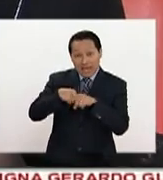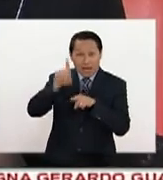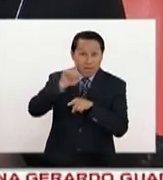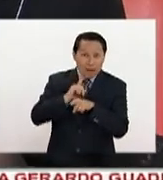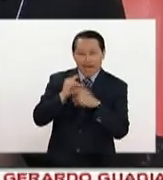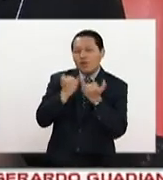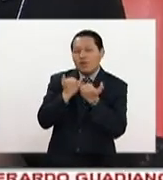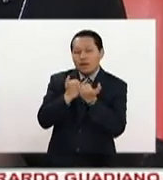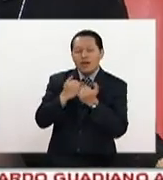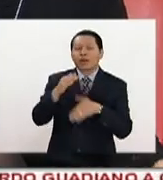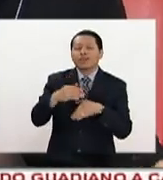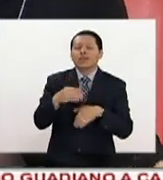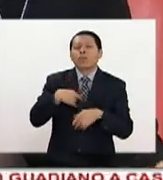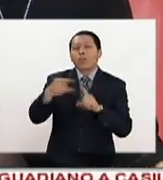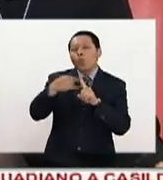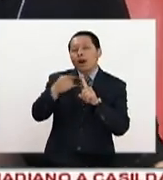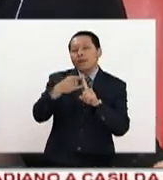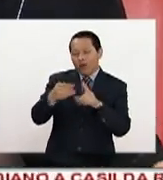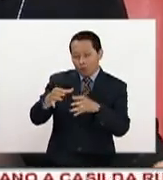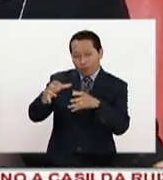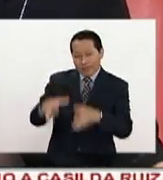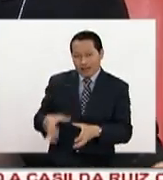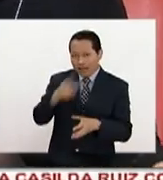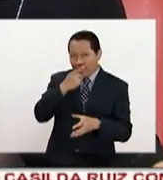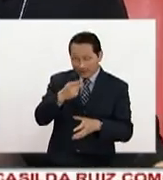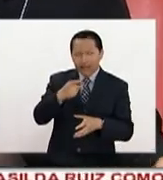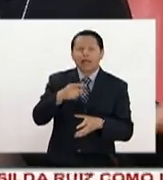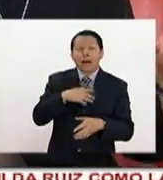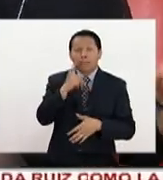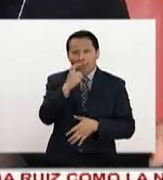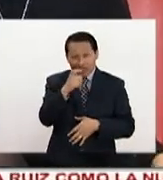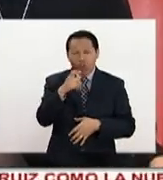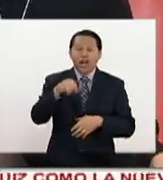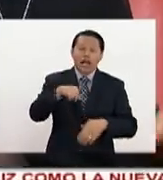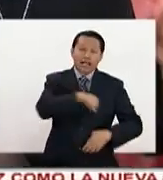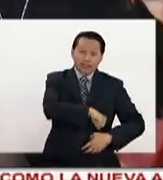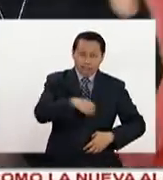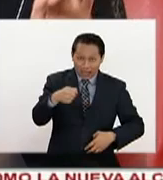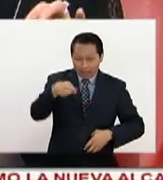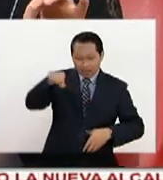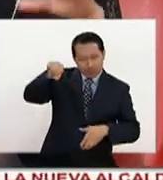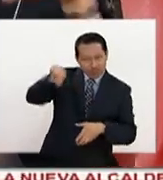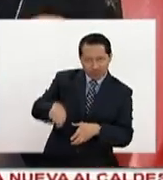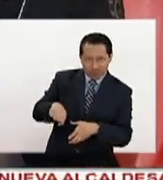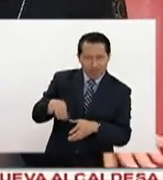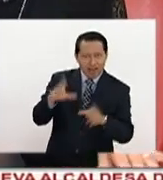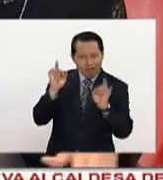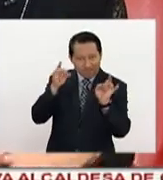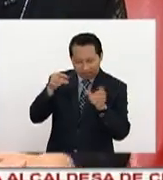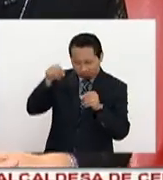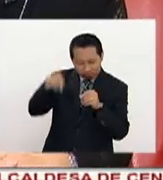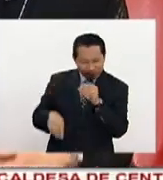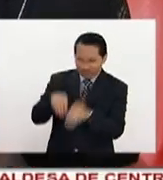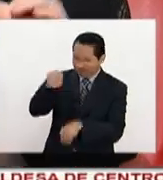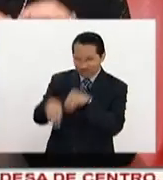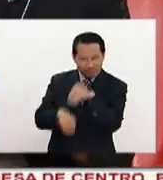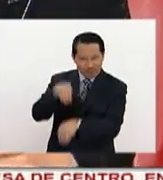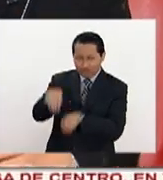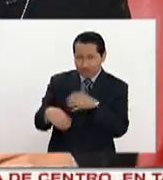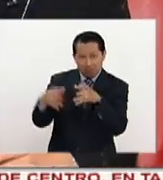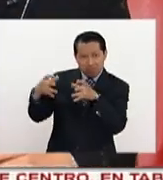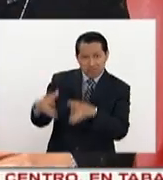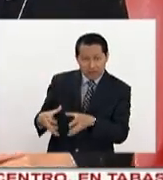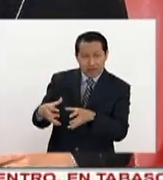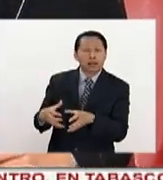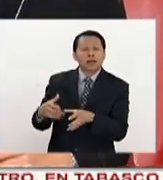cubeta en la puerta que decía, casa libre de espadas, pistolas y todo, despistolízate y una flecha, y ahí echaban todas sus cosas. No